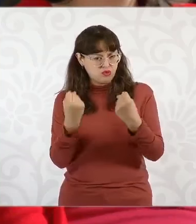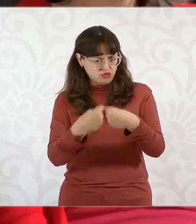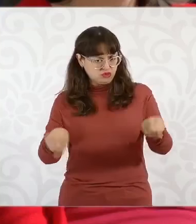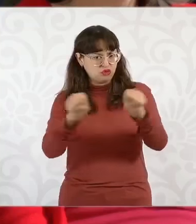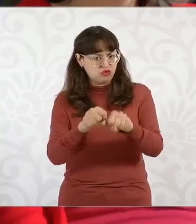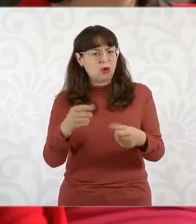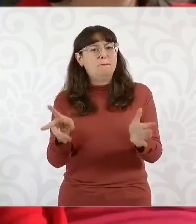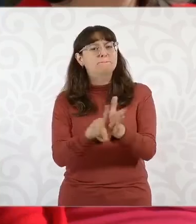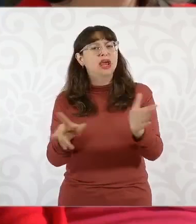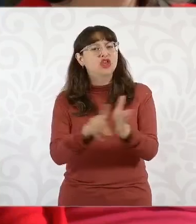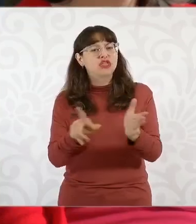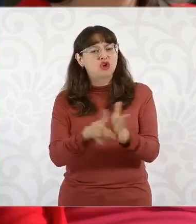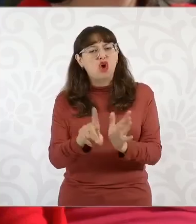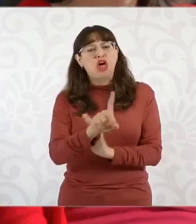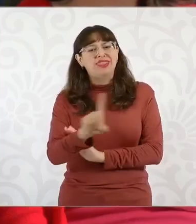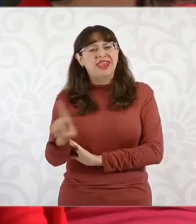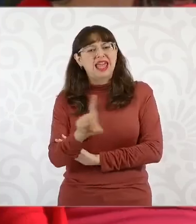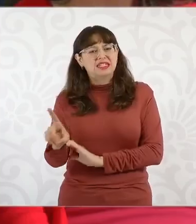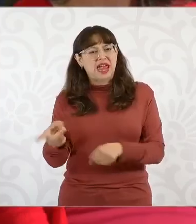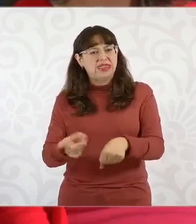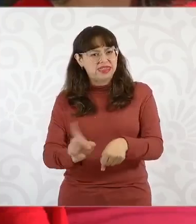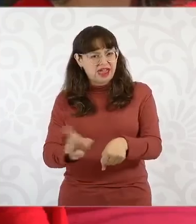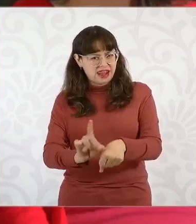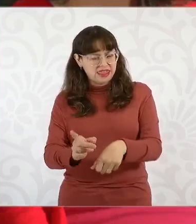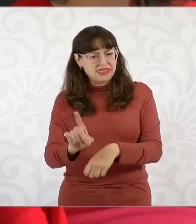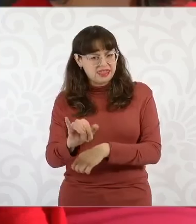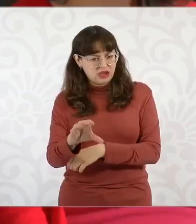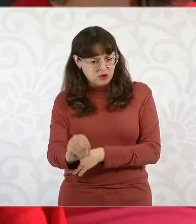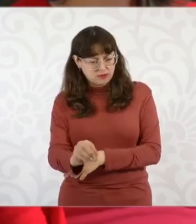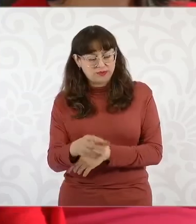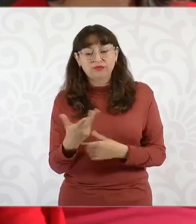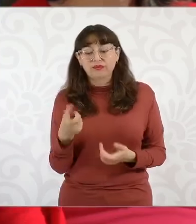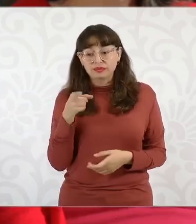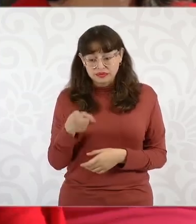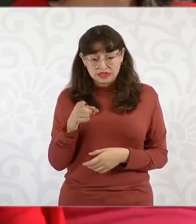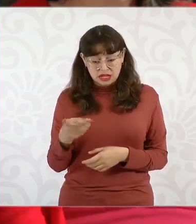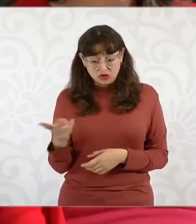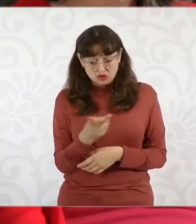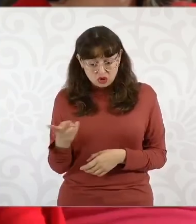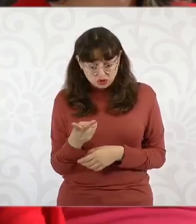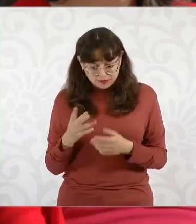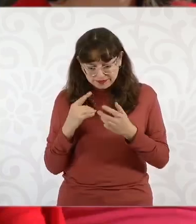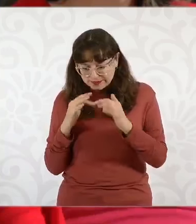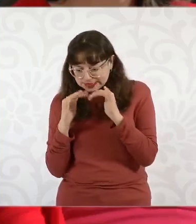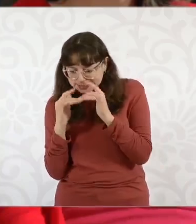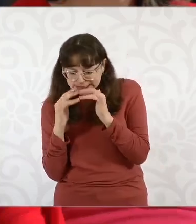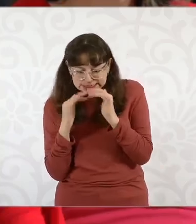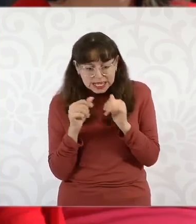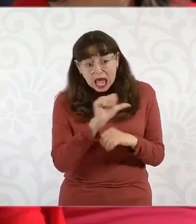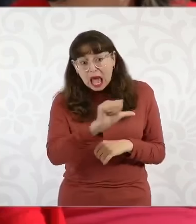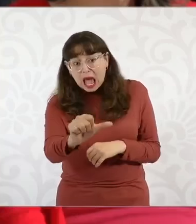para ultimar a su expareja sentimental, la abogada Nadia Abeler, quien pues sobrevivió y denunció